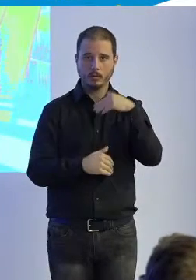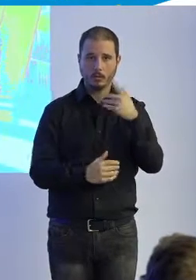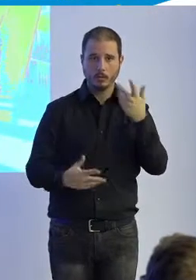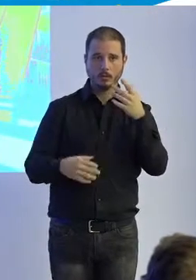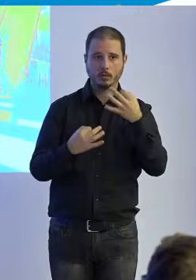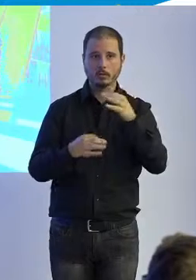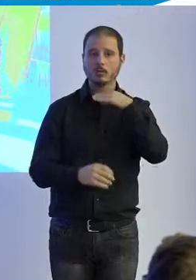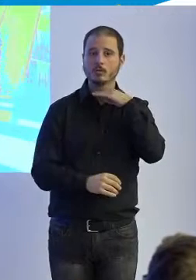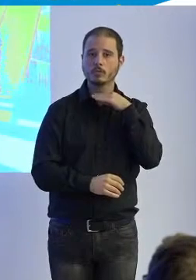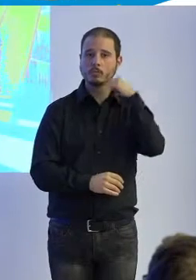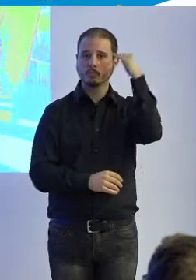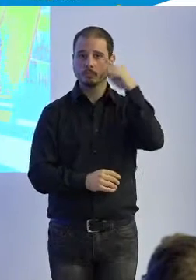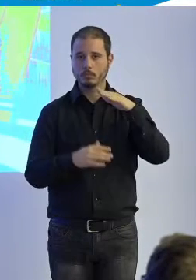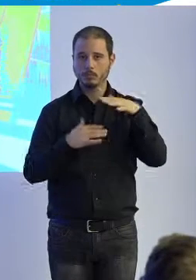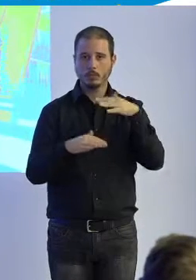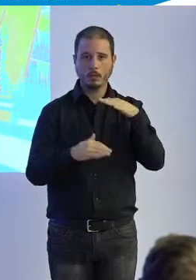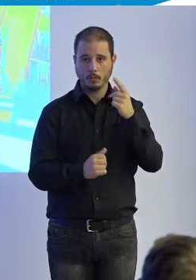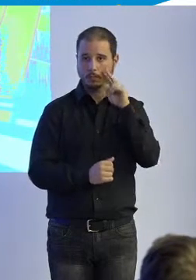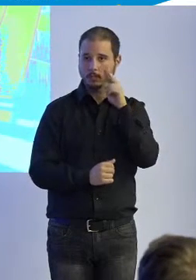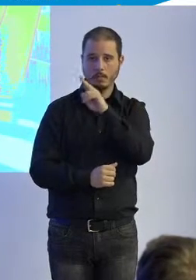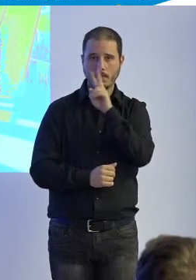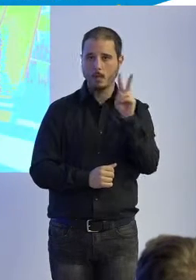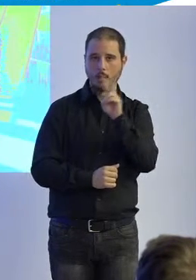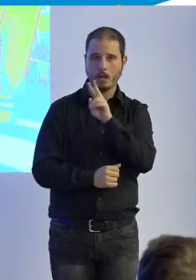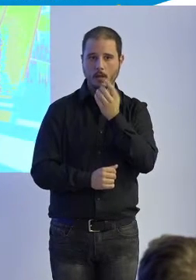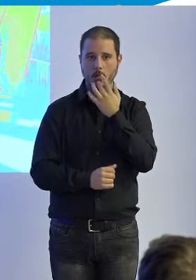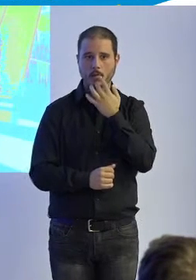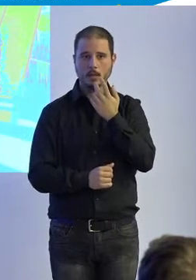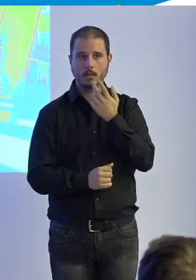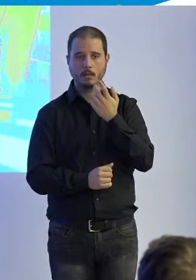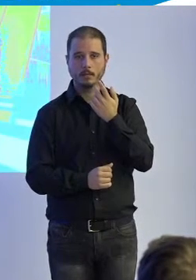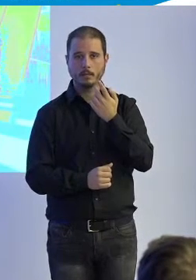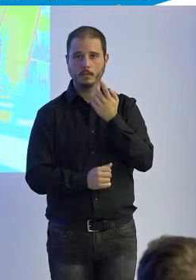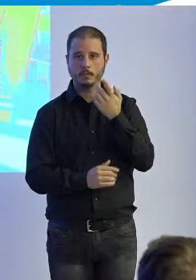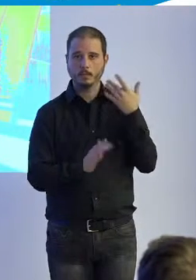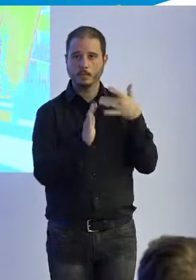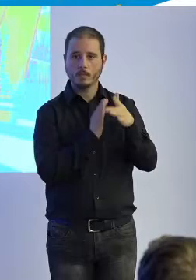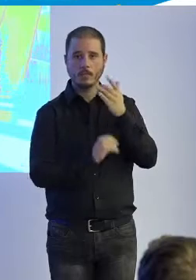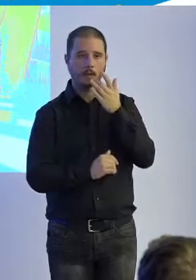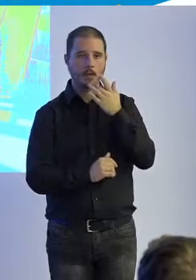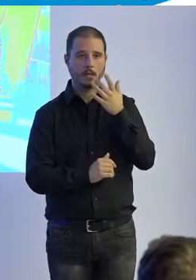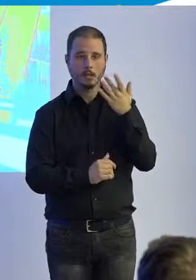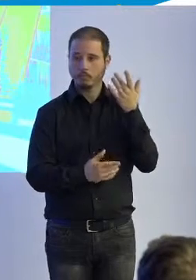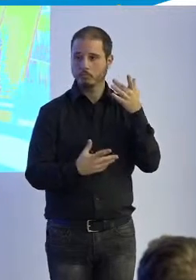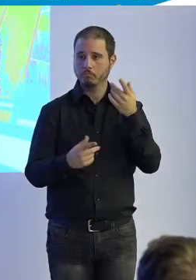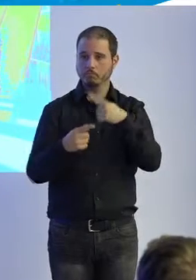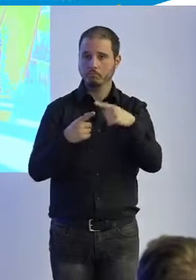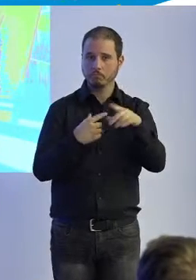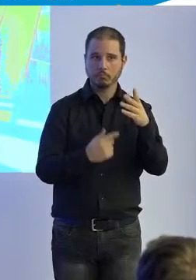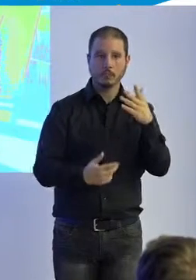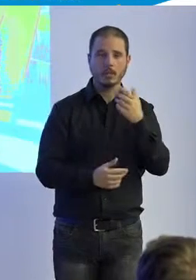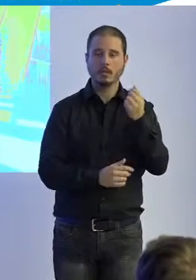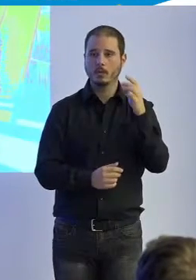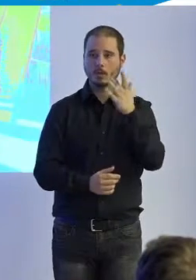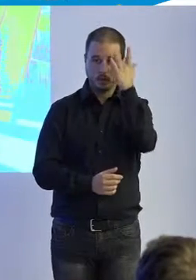del cuello, por lo menos incluso la mirada. Entonces, en ese sentido, incluso con dispositivos económicos como el Samsung